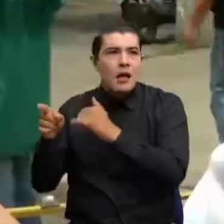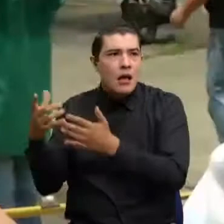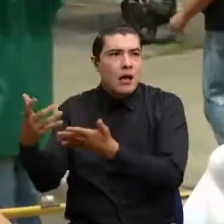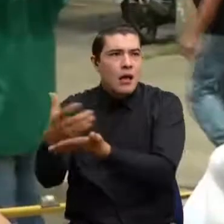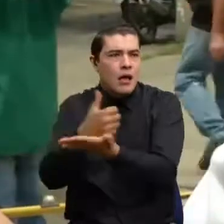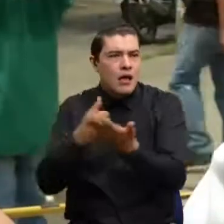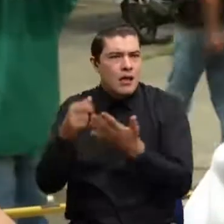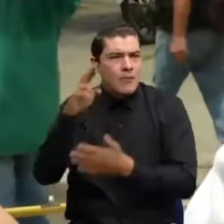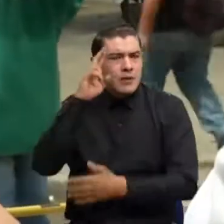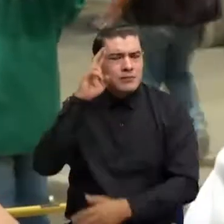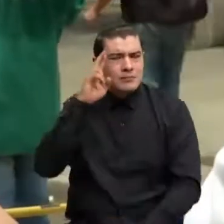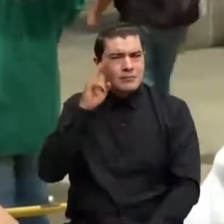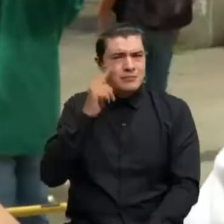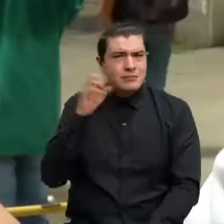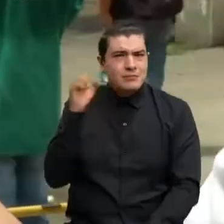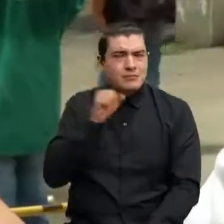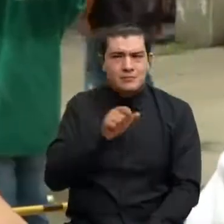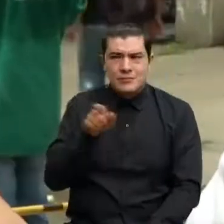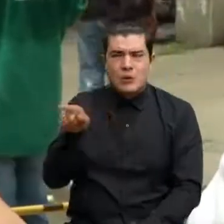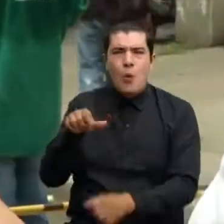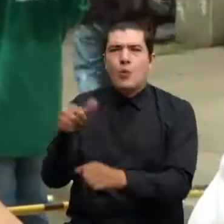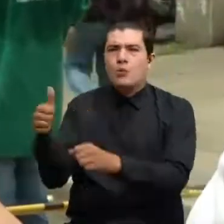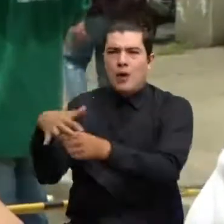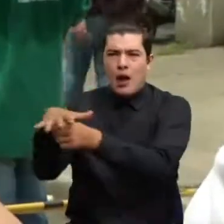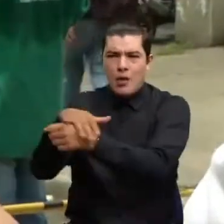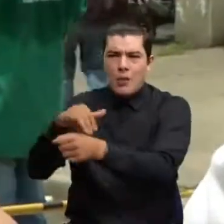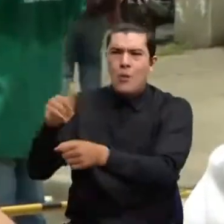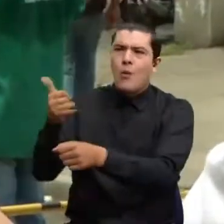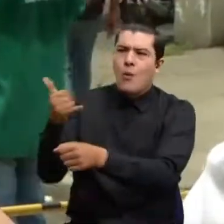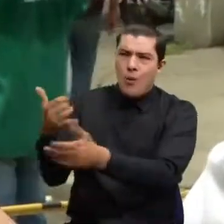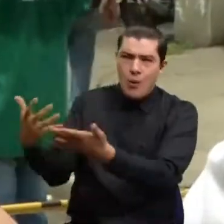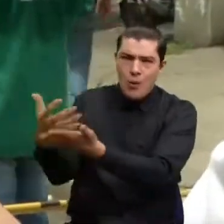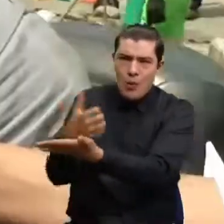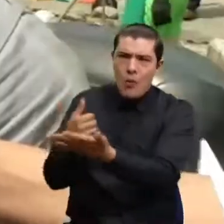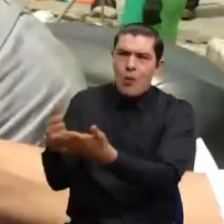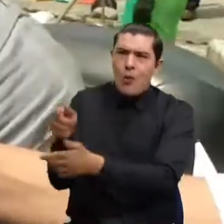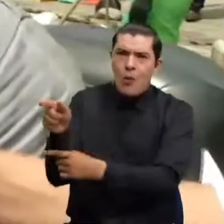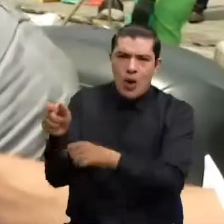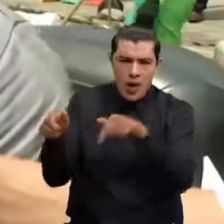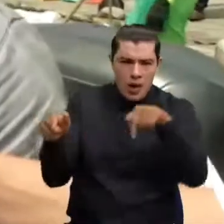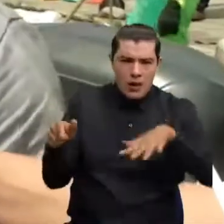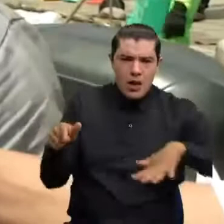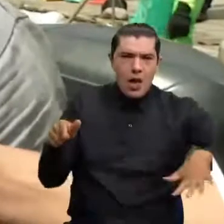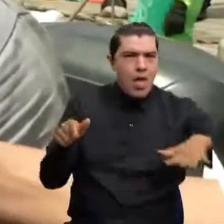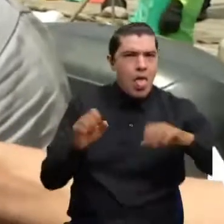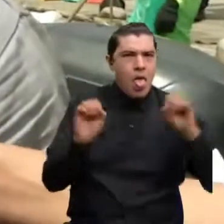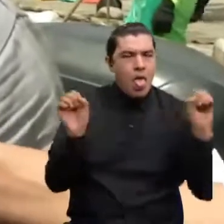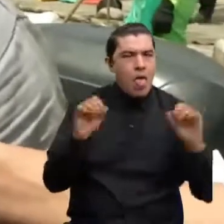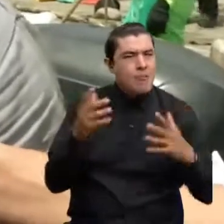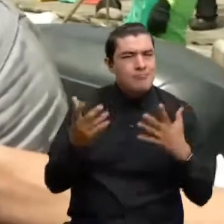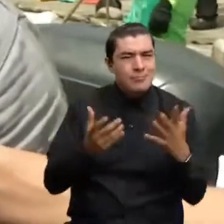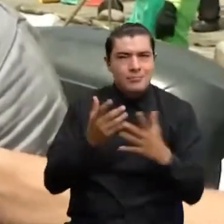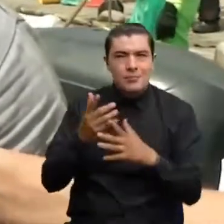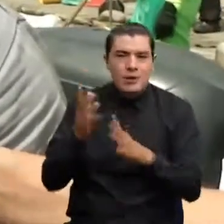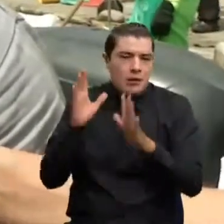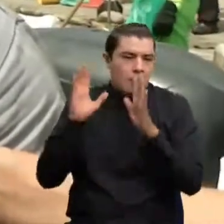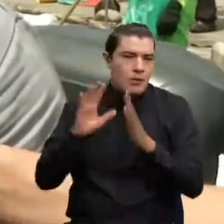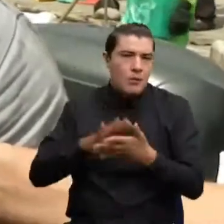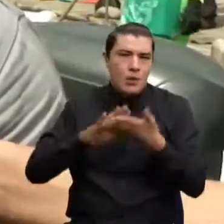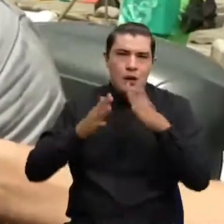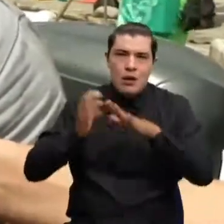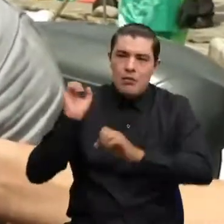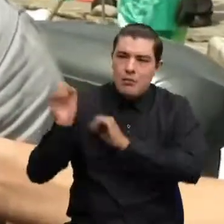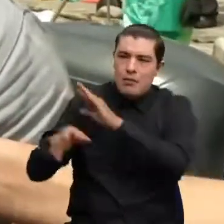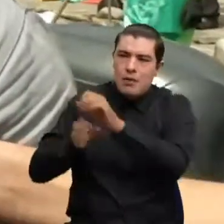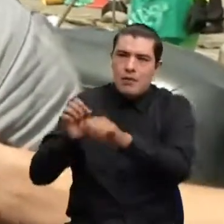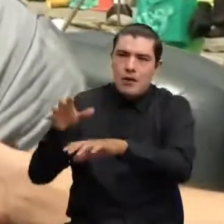fue una cosa de fuerza mayor que la gente tuvo que sacar las basuras desafortunadamente en la opción que toma